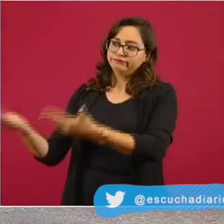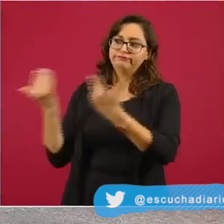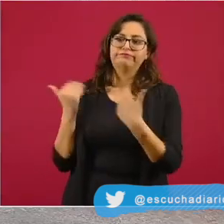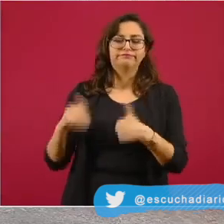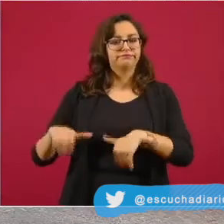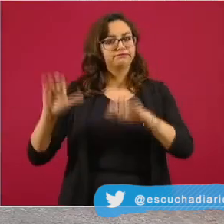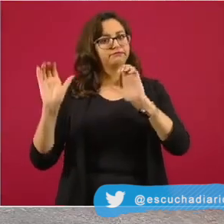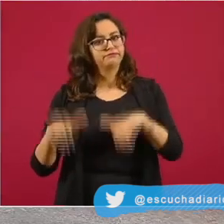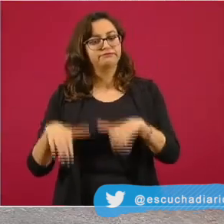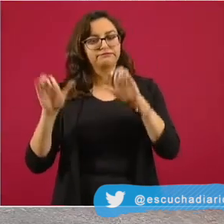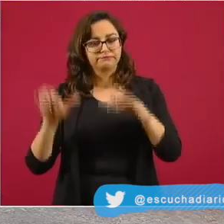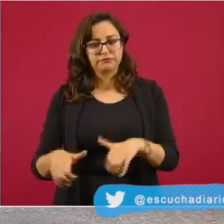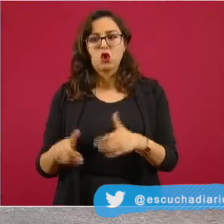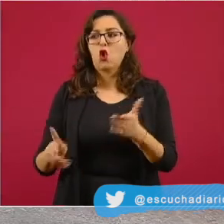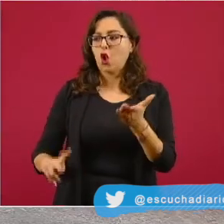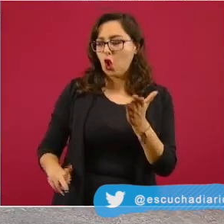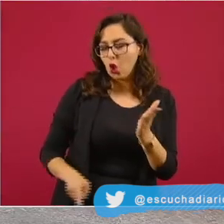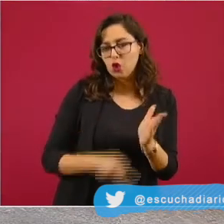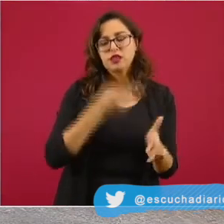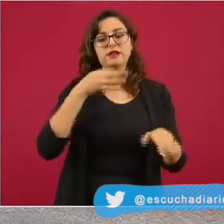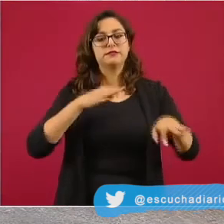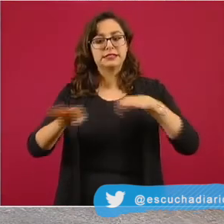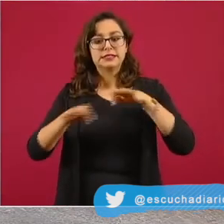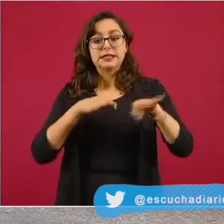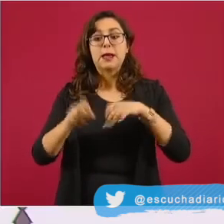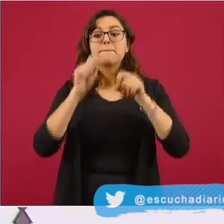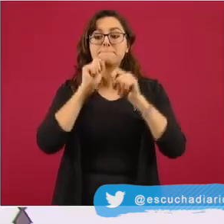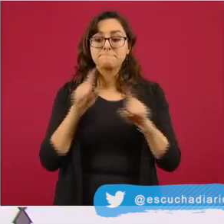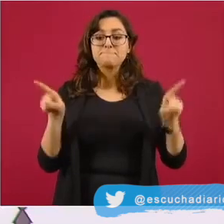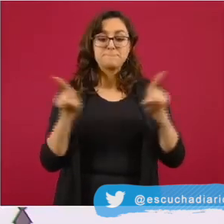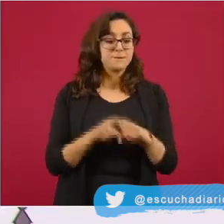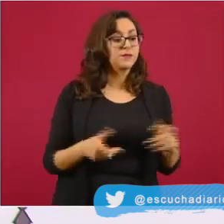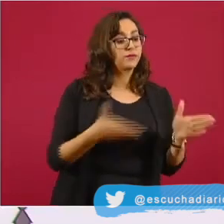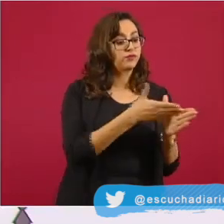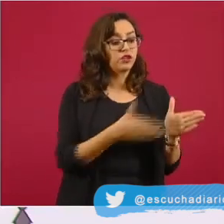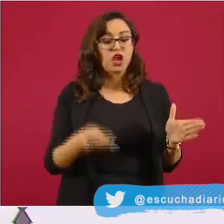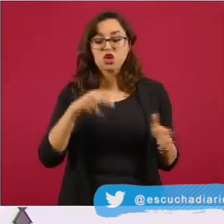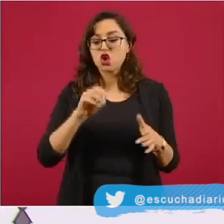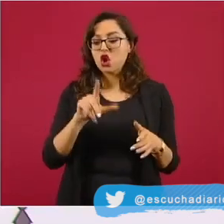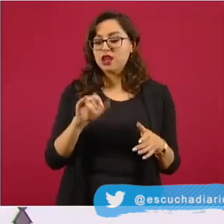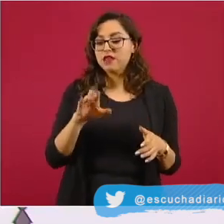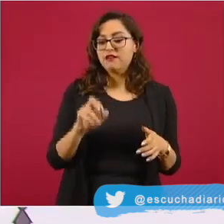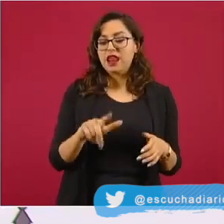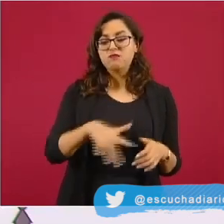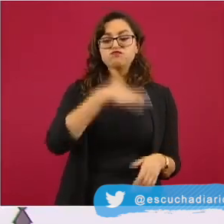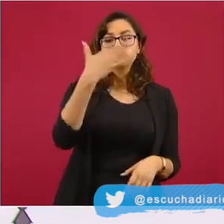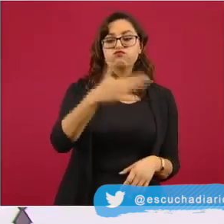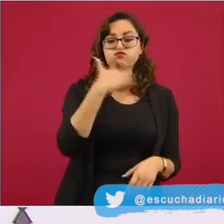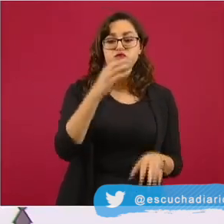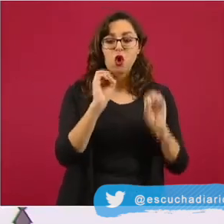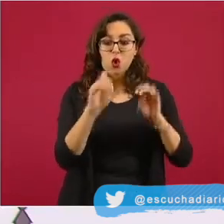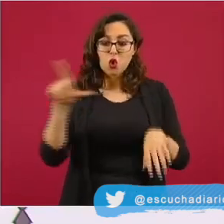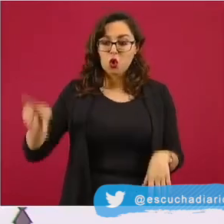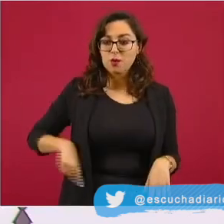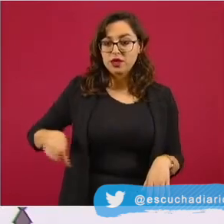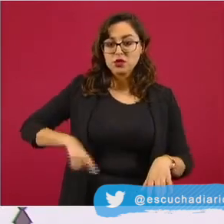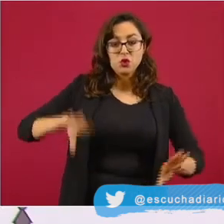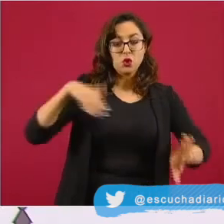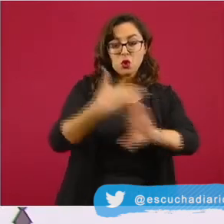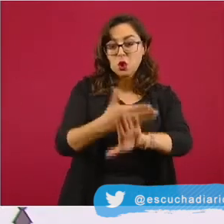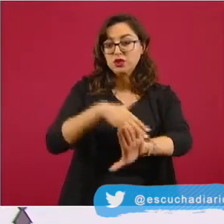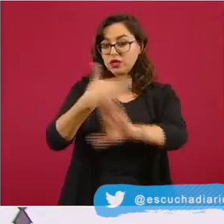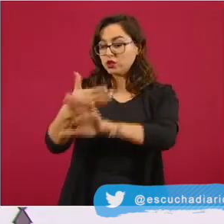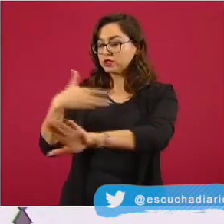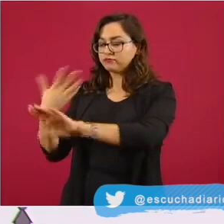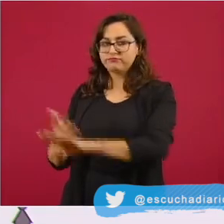o familiares afectados por la corrupción neoliberal o por la violencia de Estado, como los casos de la